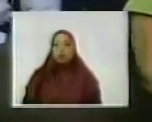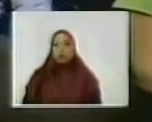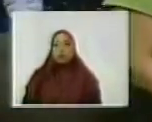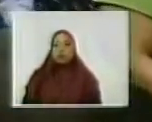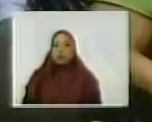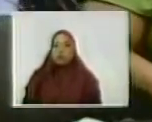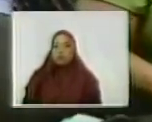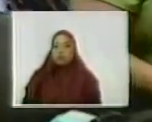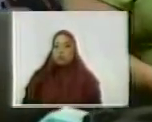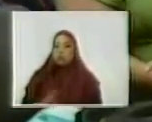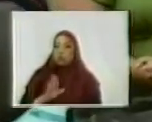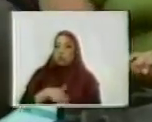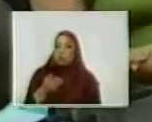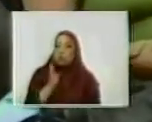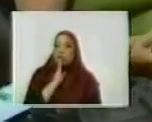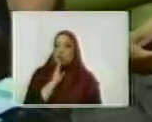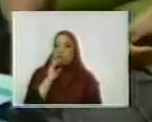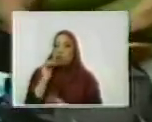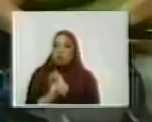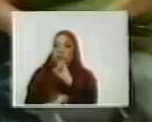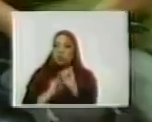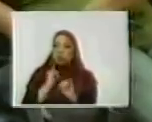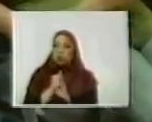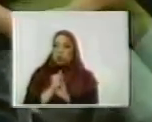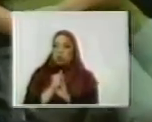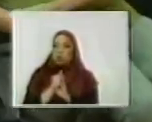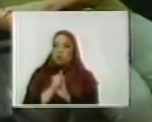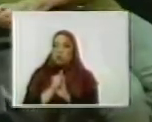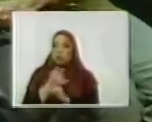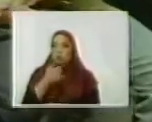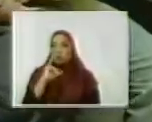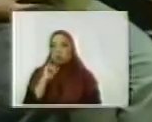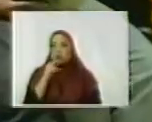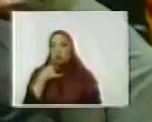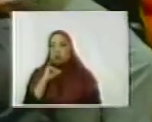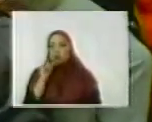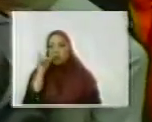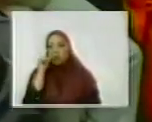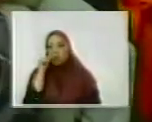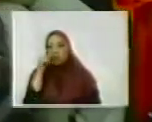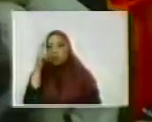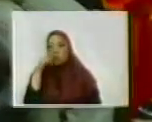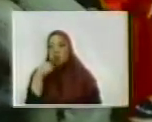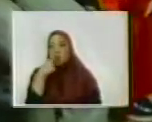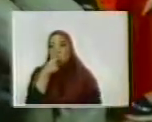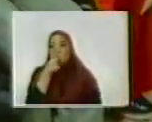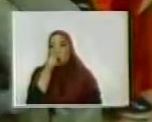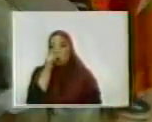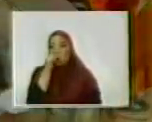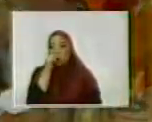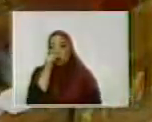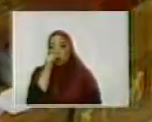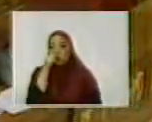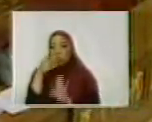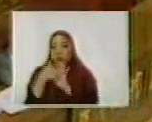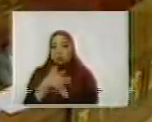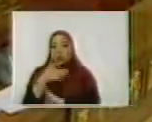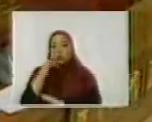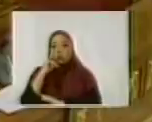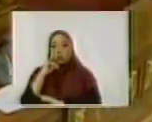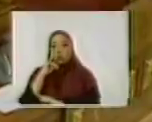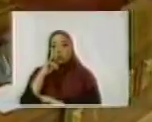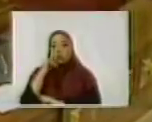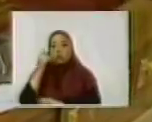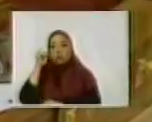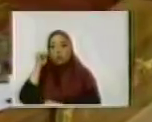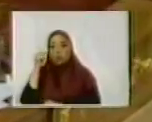porque la banca internacional tiene algo por ahí que se llama código SWIFT. Y ese código